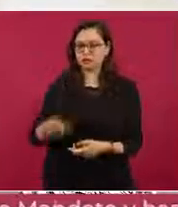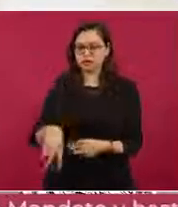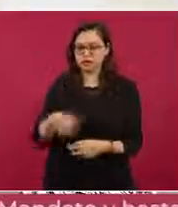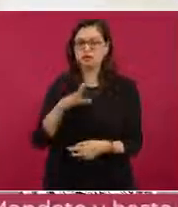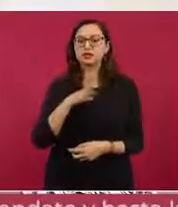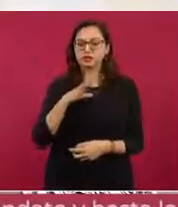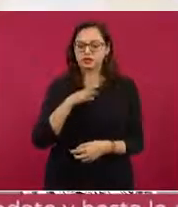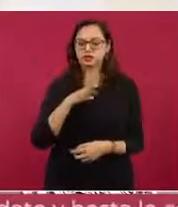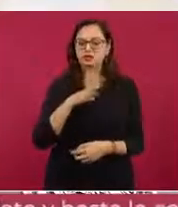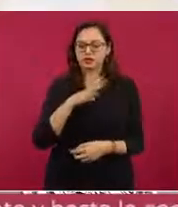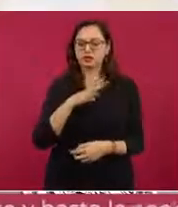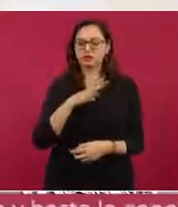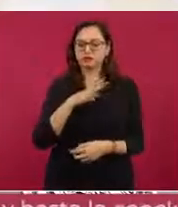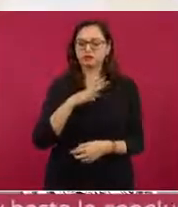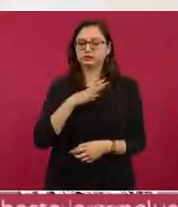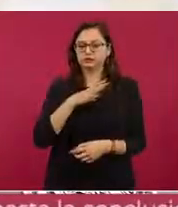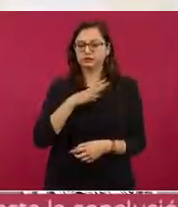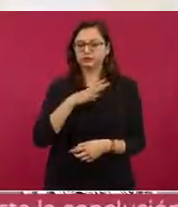en